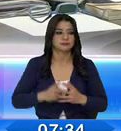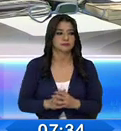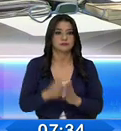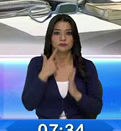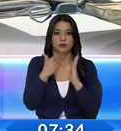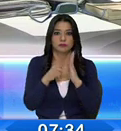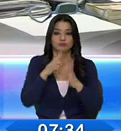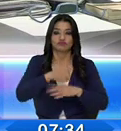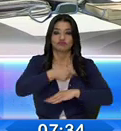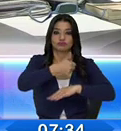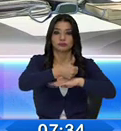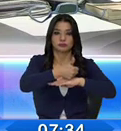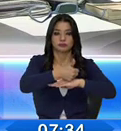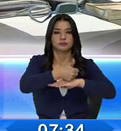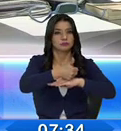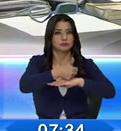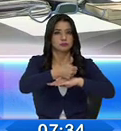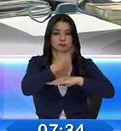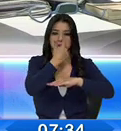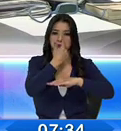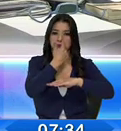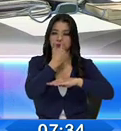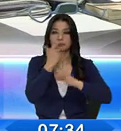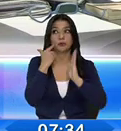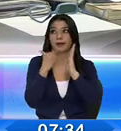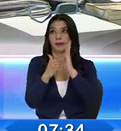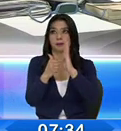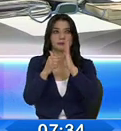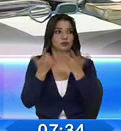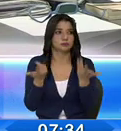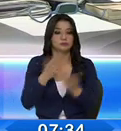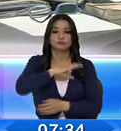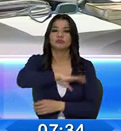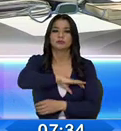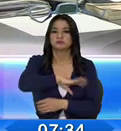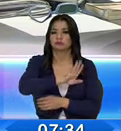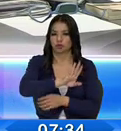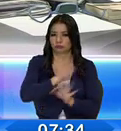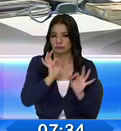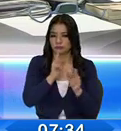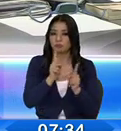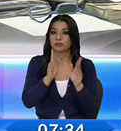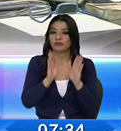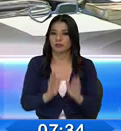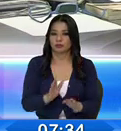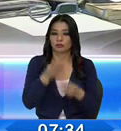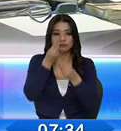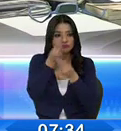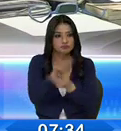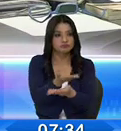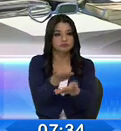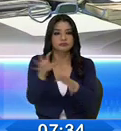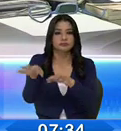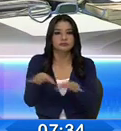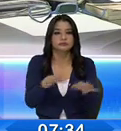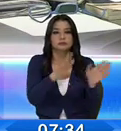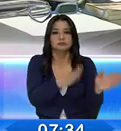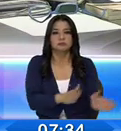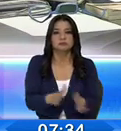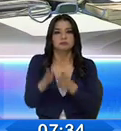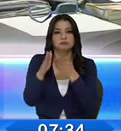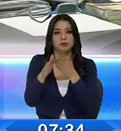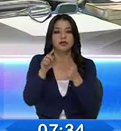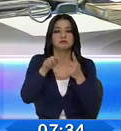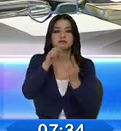que una autoridad para poner el ejemplo de un gobierno autónomo descentralizado brinde cuentas sobre los planes sobre los